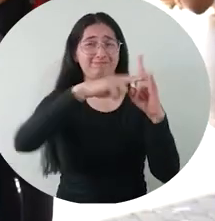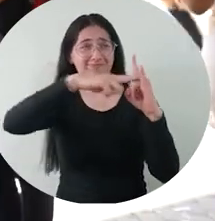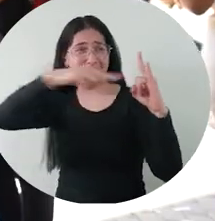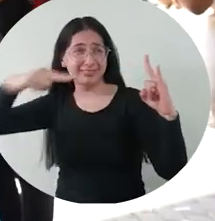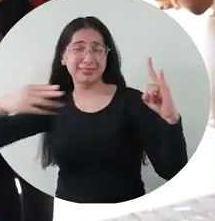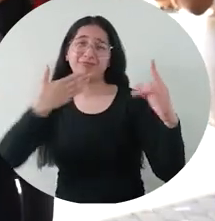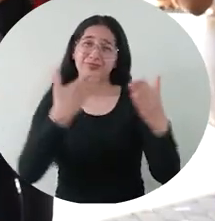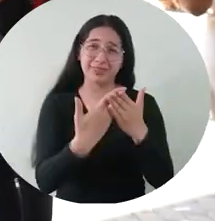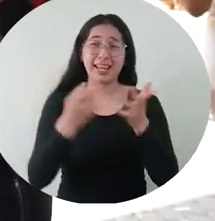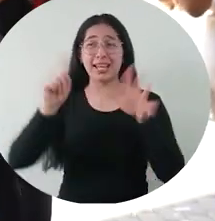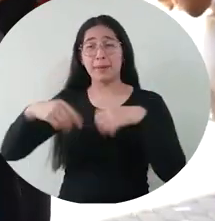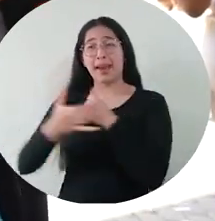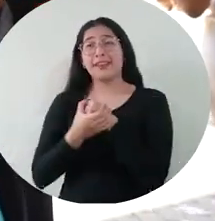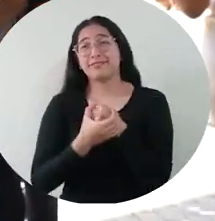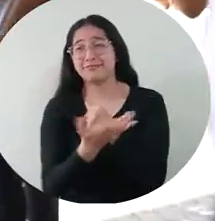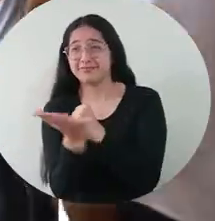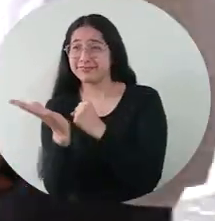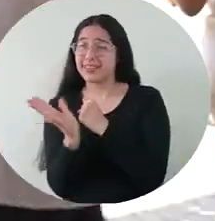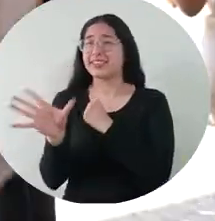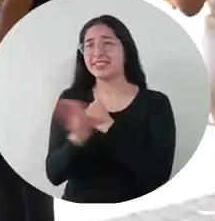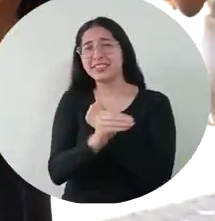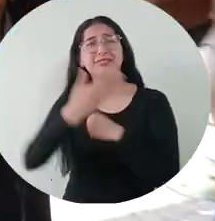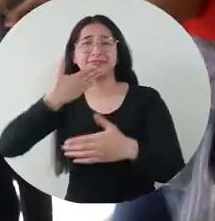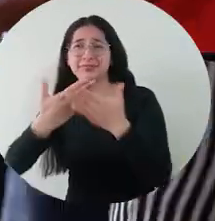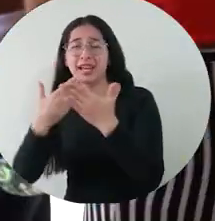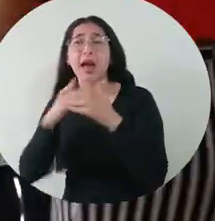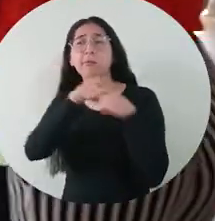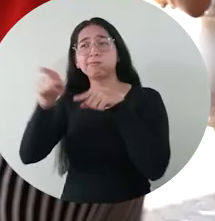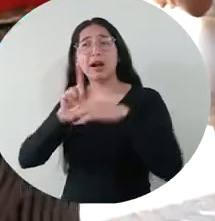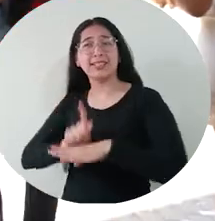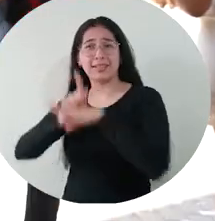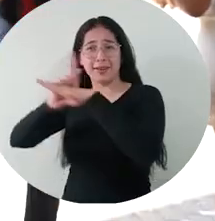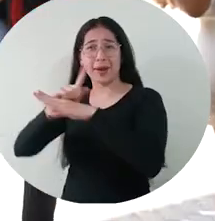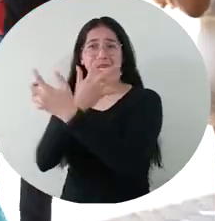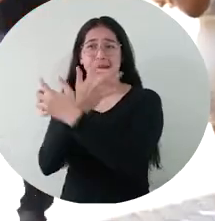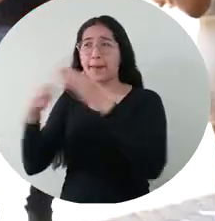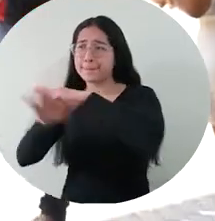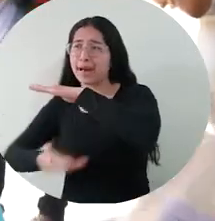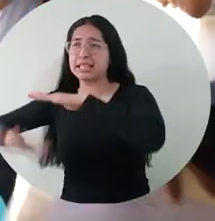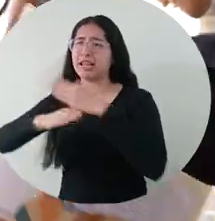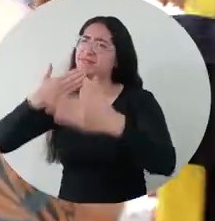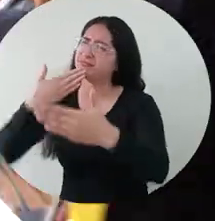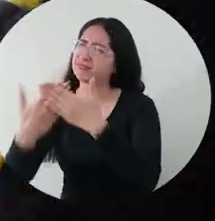la Universidad del Magdalena, a Bienestar Universitario y a algunos docentes de la Facultad de Ciencias